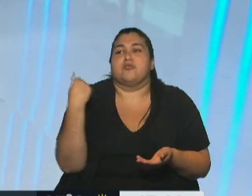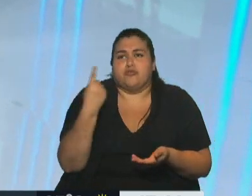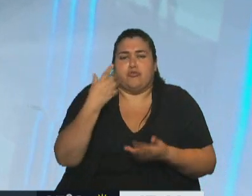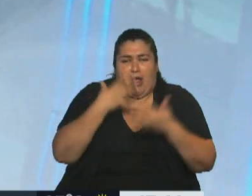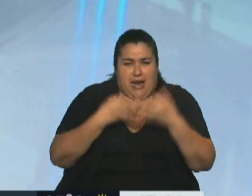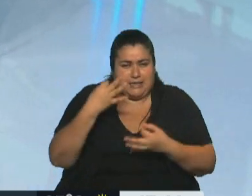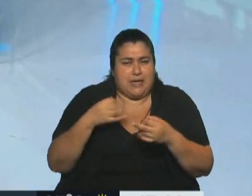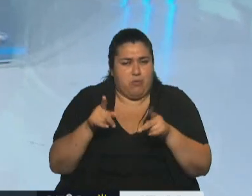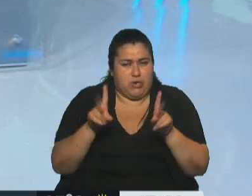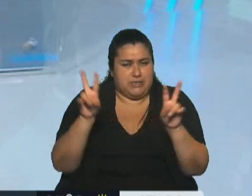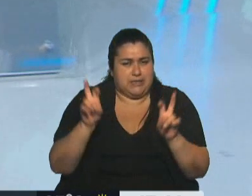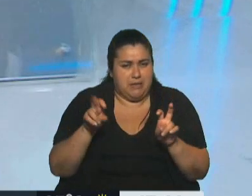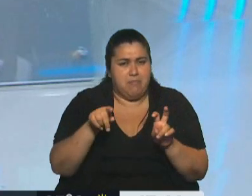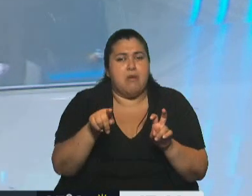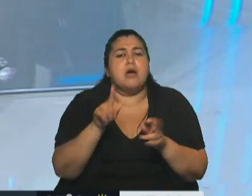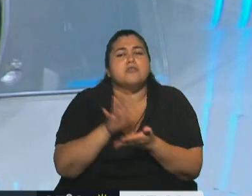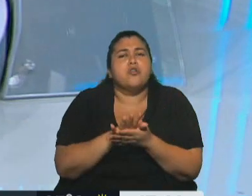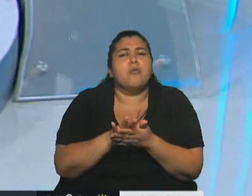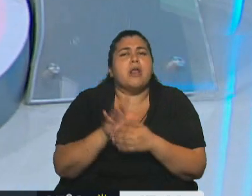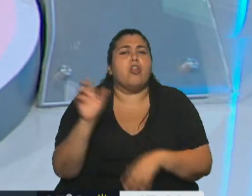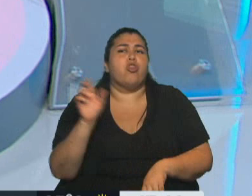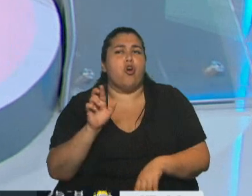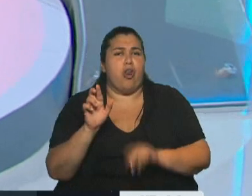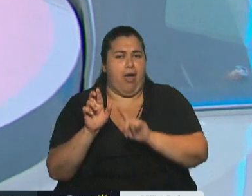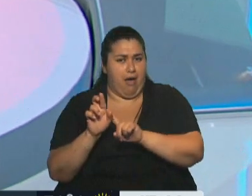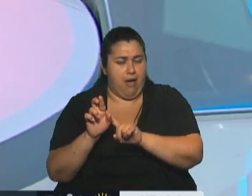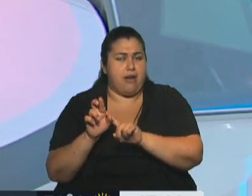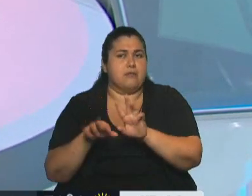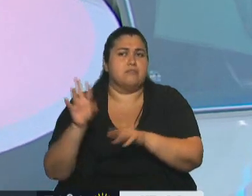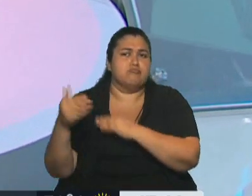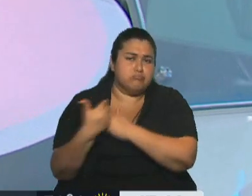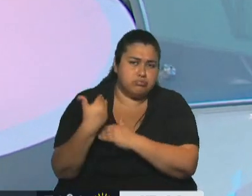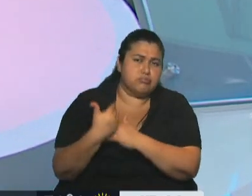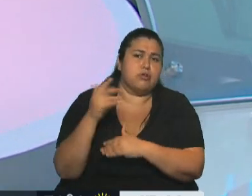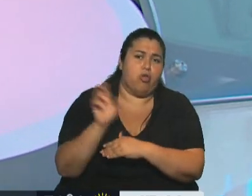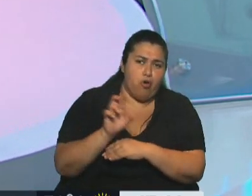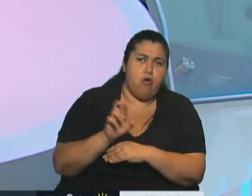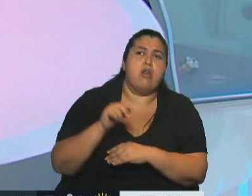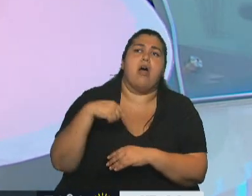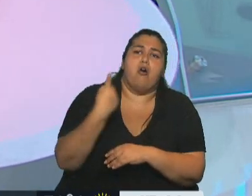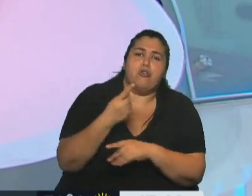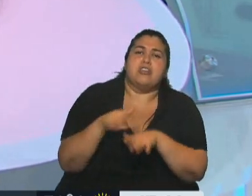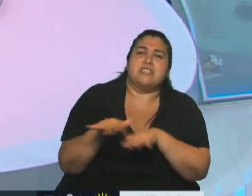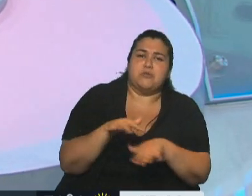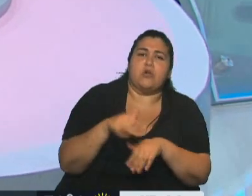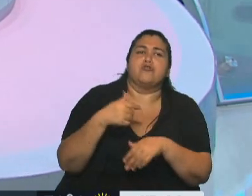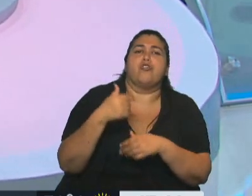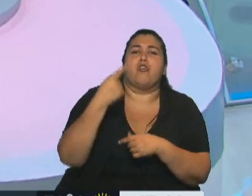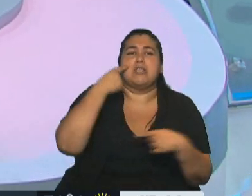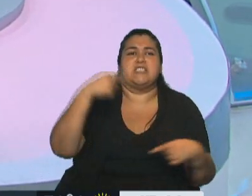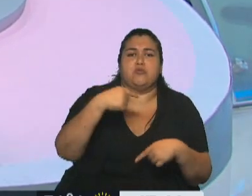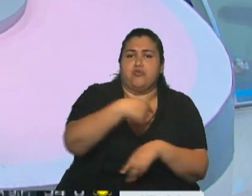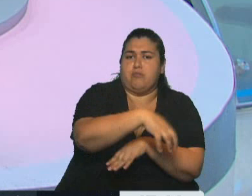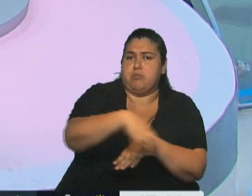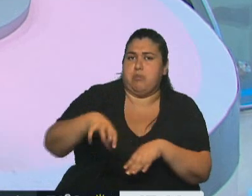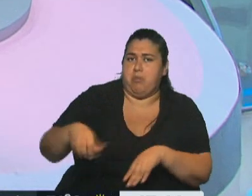en el tema de la dolarización como un factor, el tema de la desregulación estatal como otro factor. Sobre todo me parece que la pregunta que